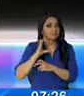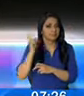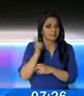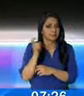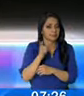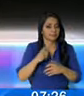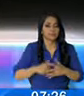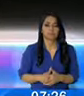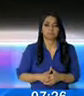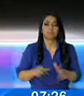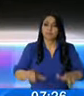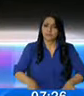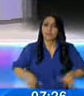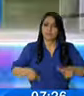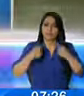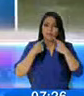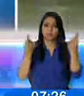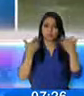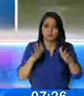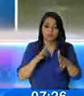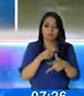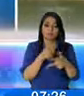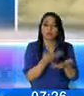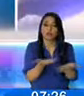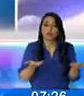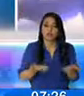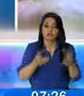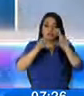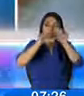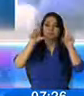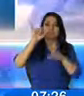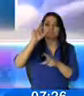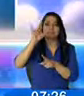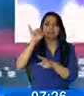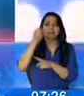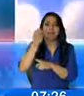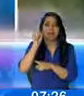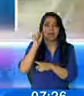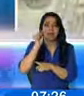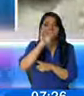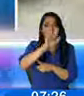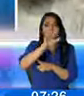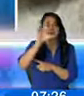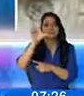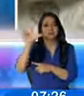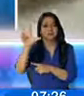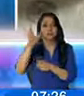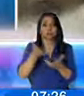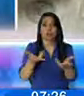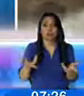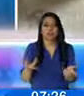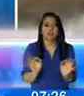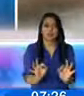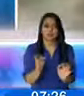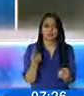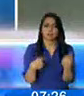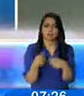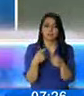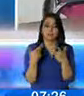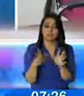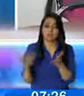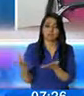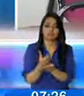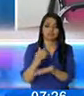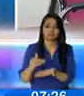Moreno principalmente está la venta de los bienes de inmobiliar son alrededor de 333 que ya están listos y que podrían